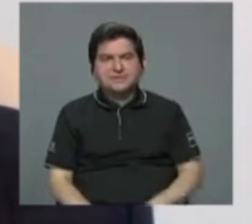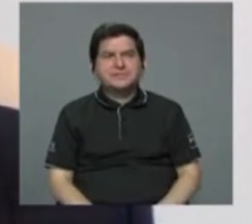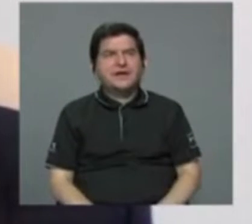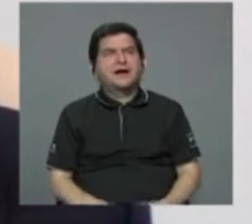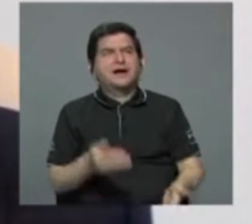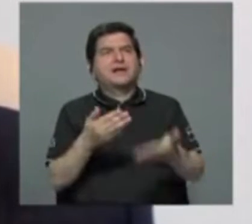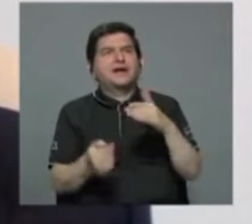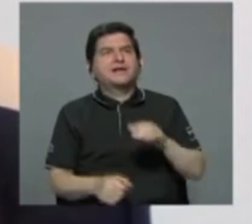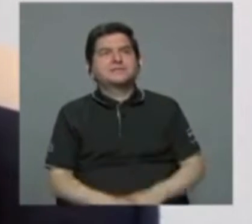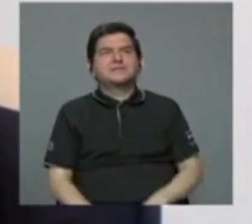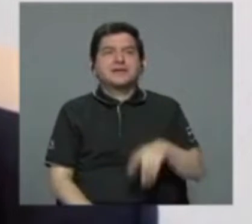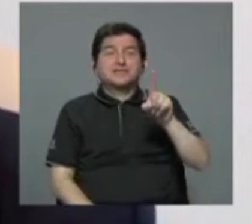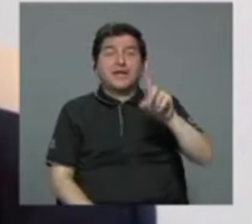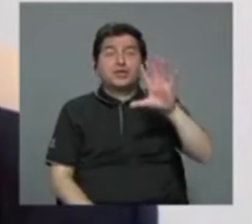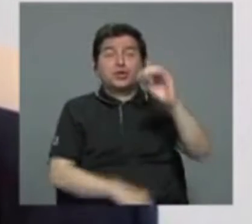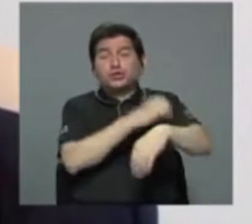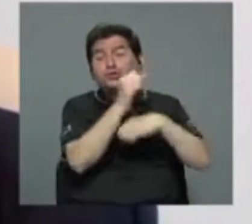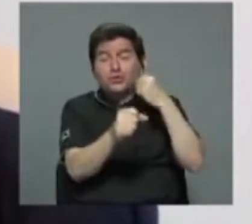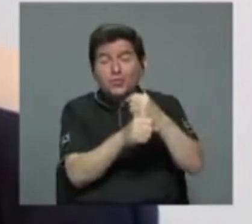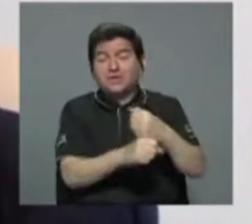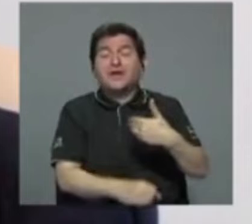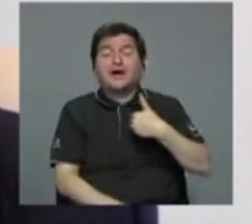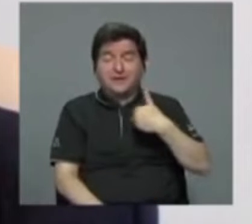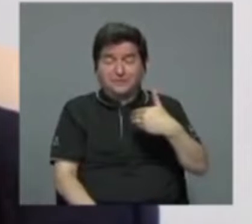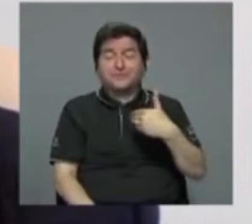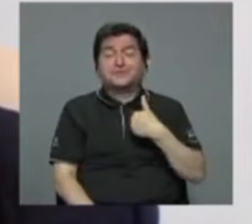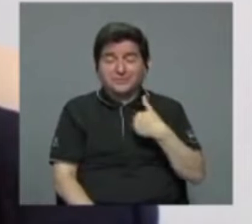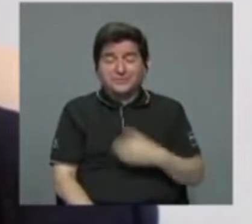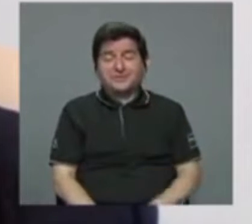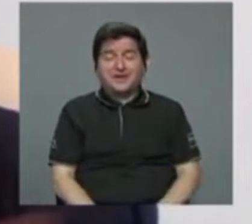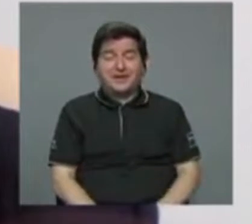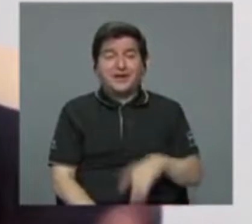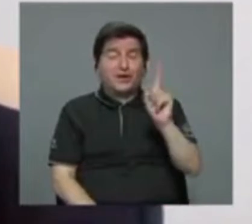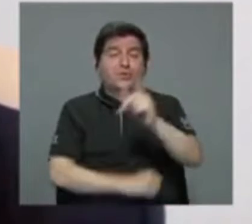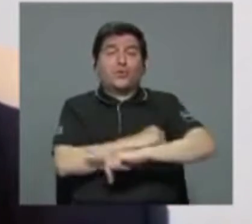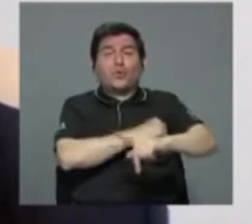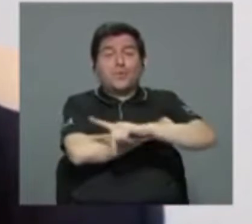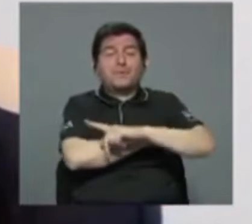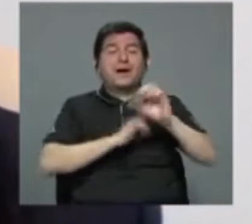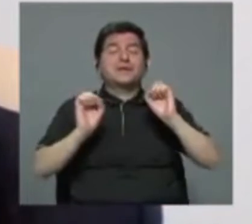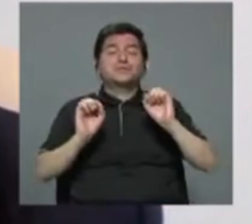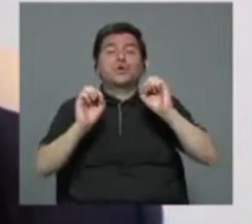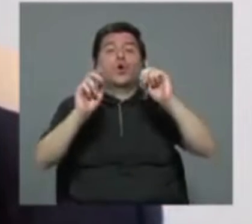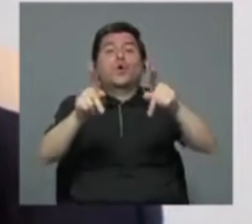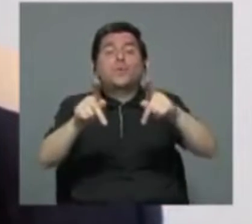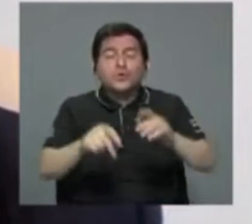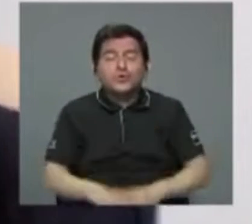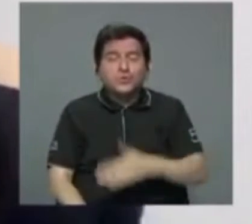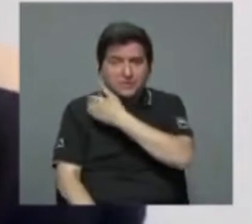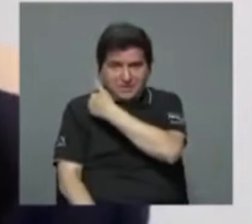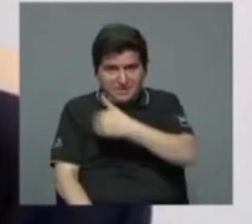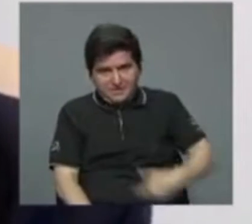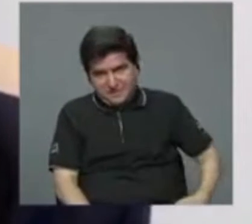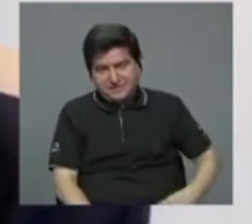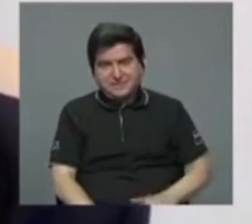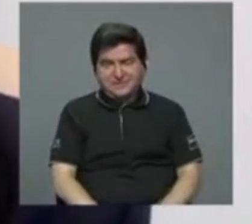cada 150 años que le corresponde a un país optar por esa presidencia. Bueno,